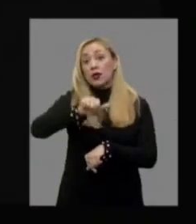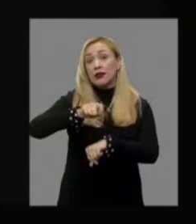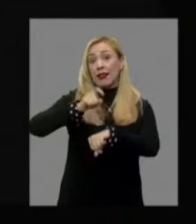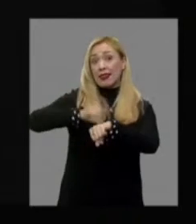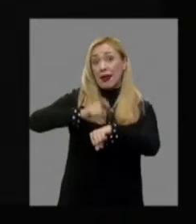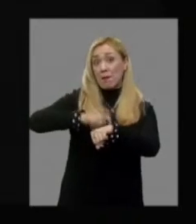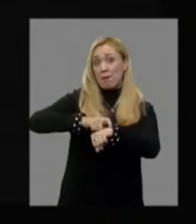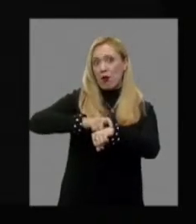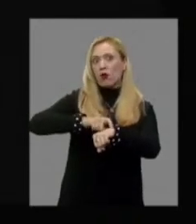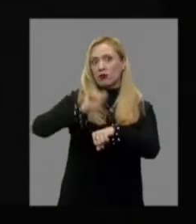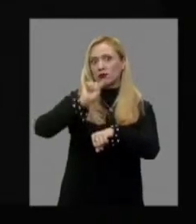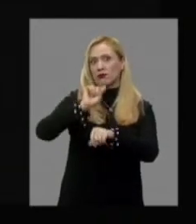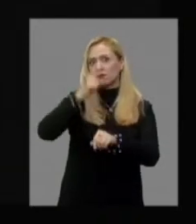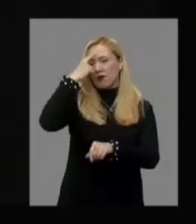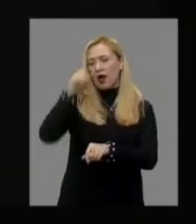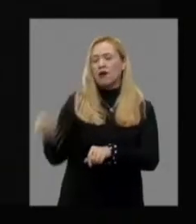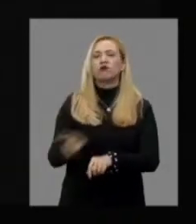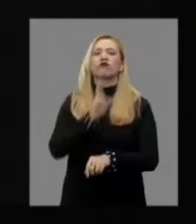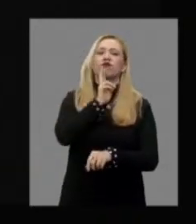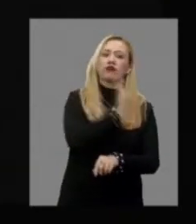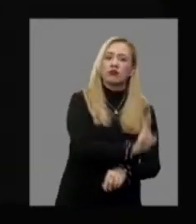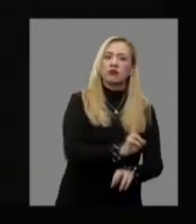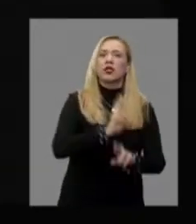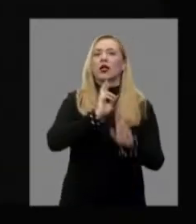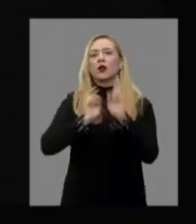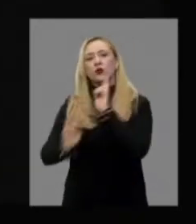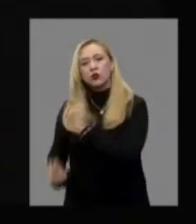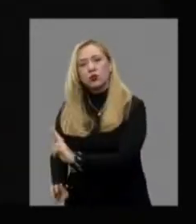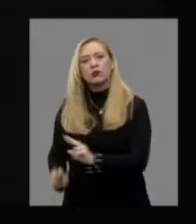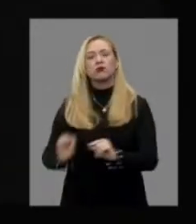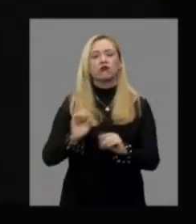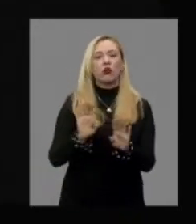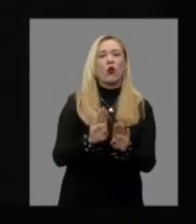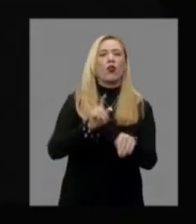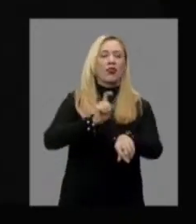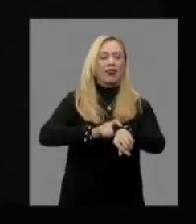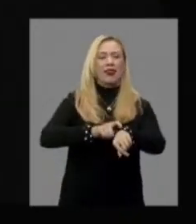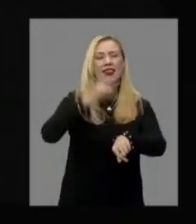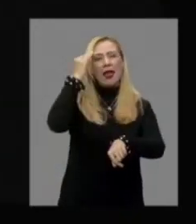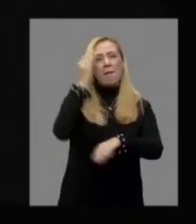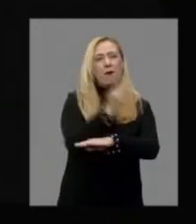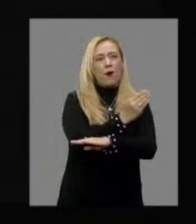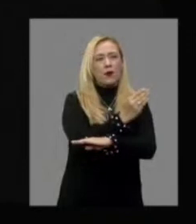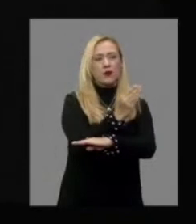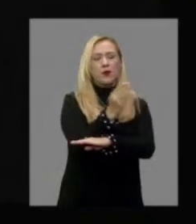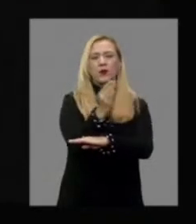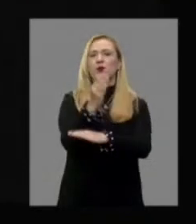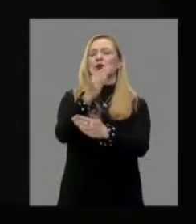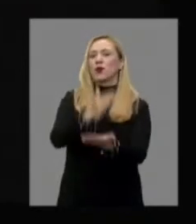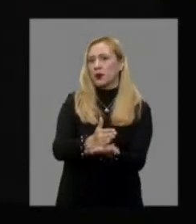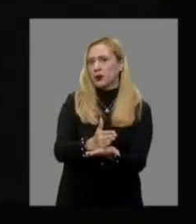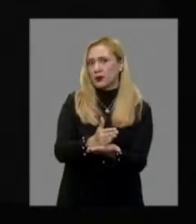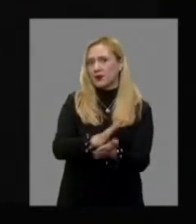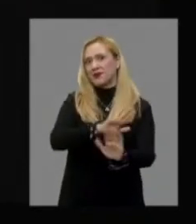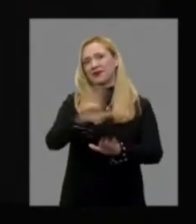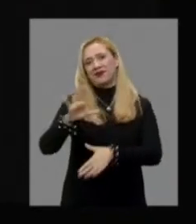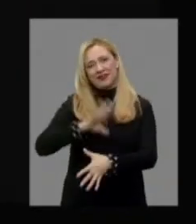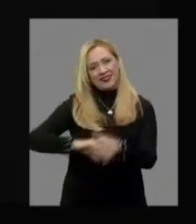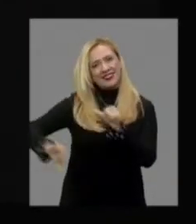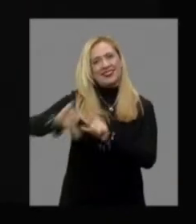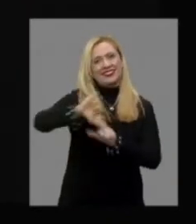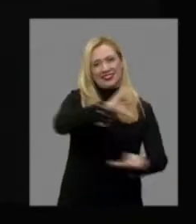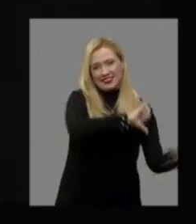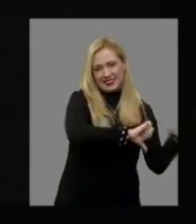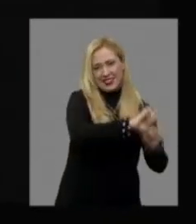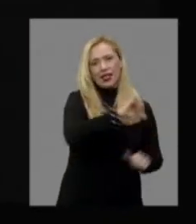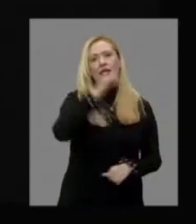responda a ellas, y así hasta agotar las preguntas y el tiempo del conversatorio. Entonces, sin más, me gustaría